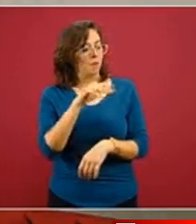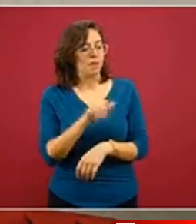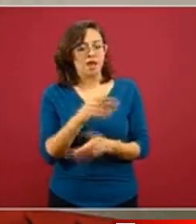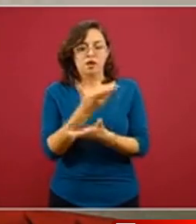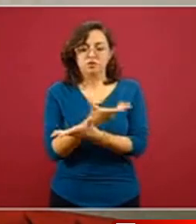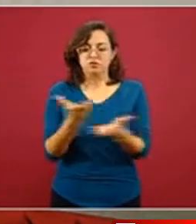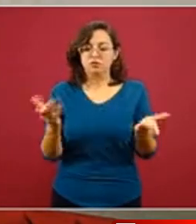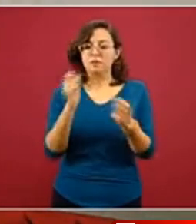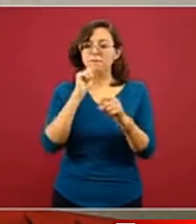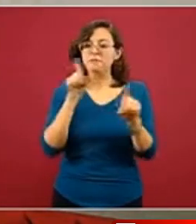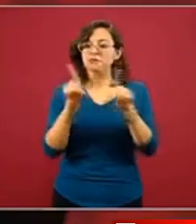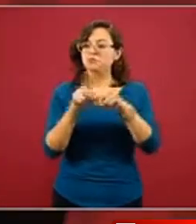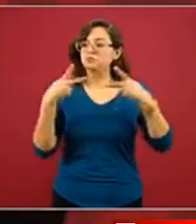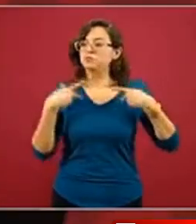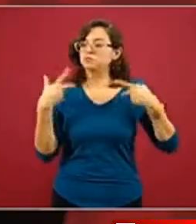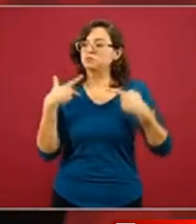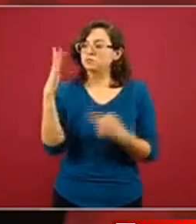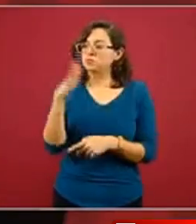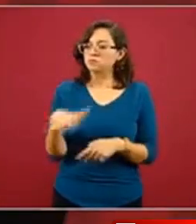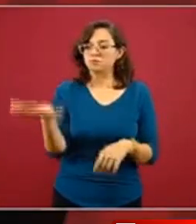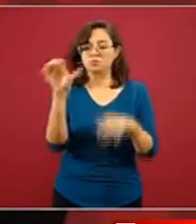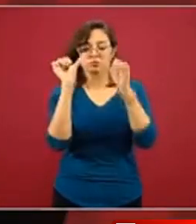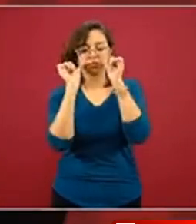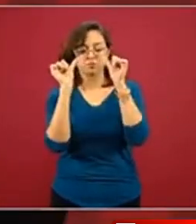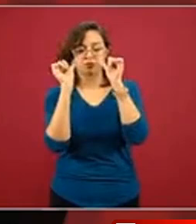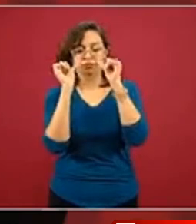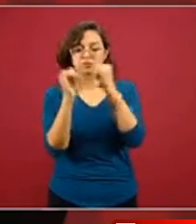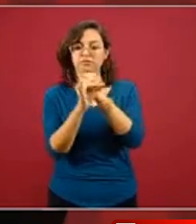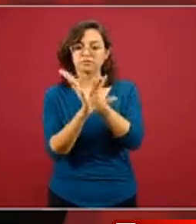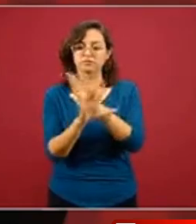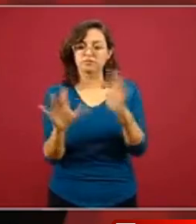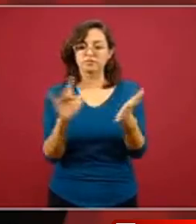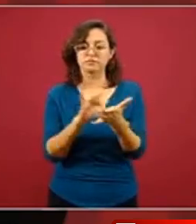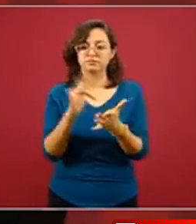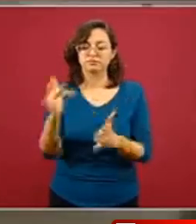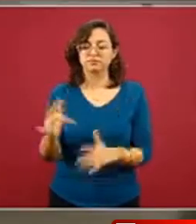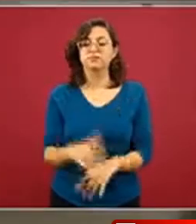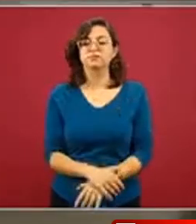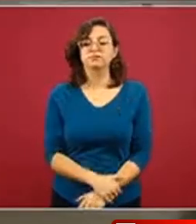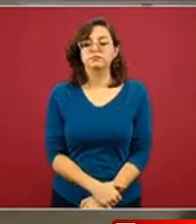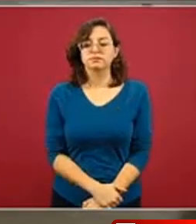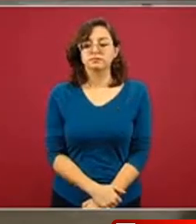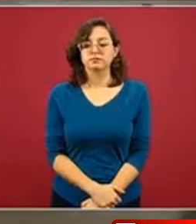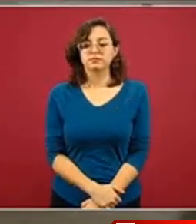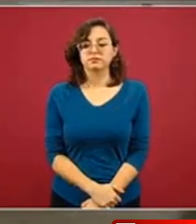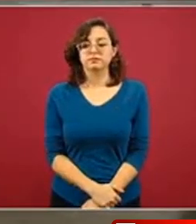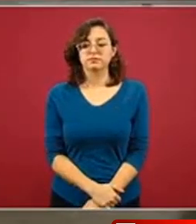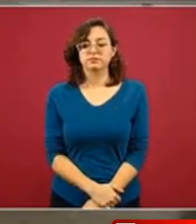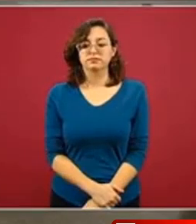ustedes y a la población en general por estar atenta a estos mensajes. Muchas gracias.